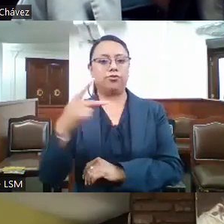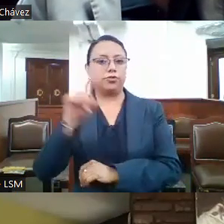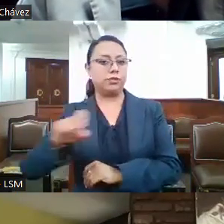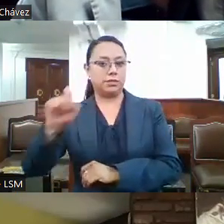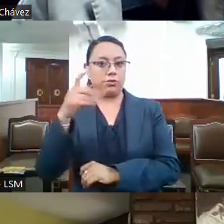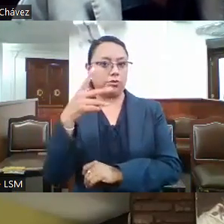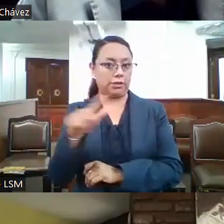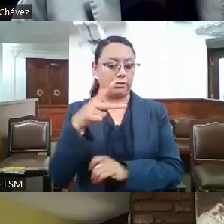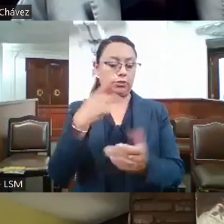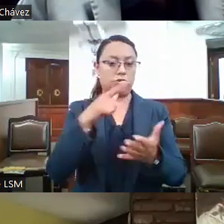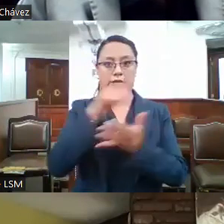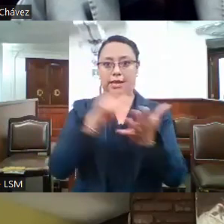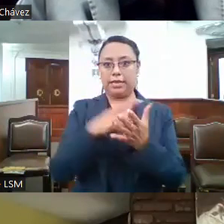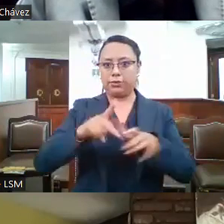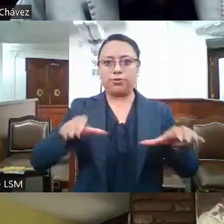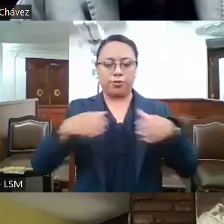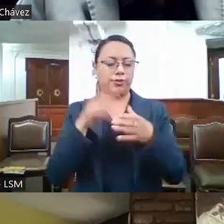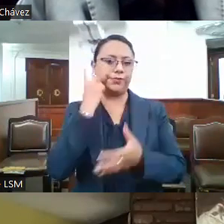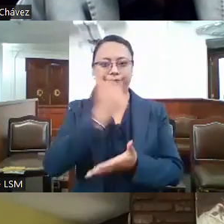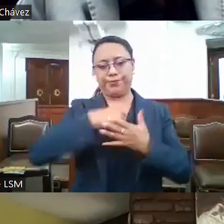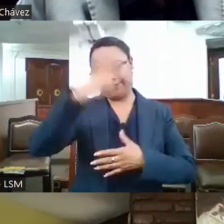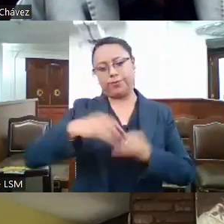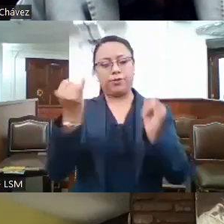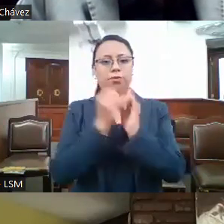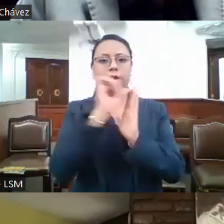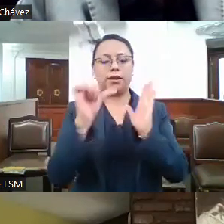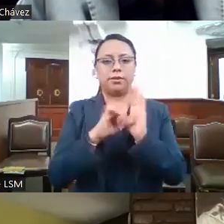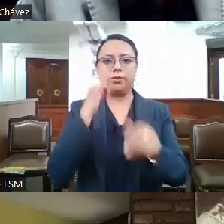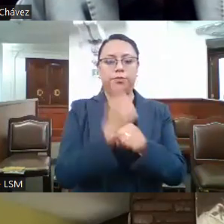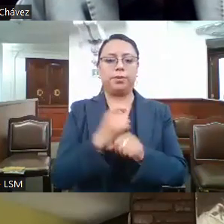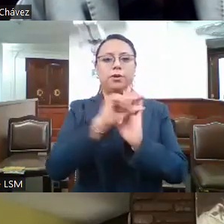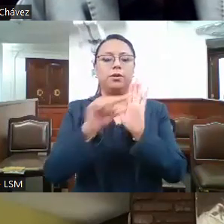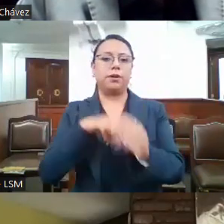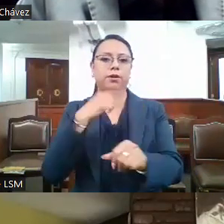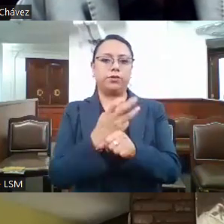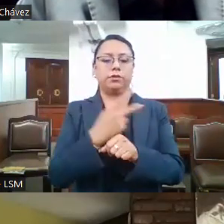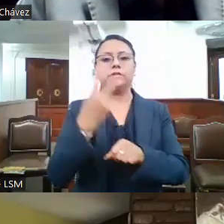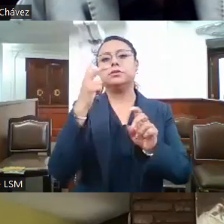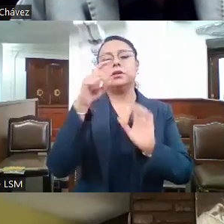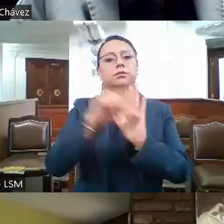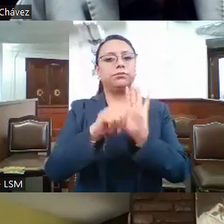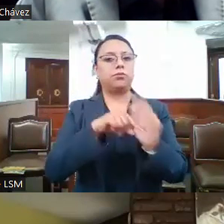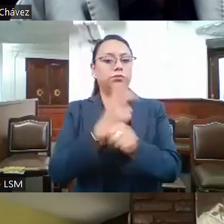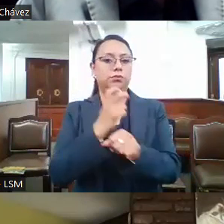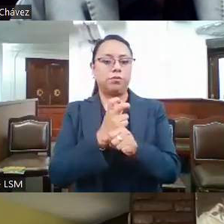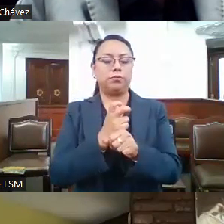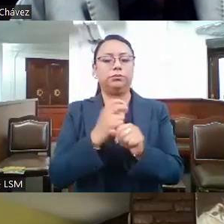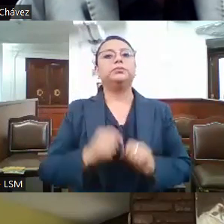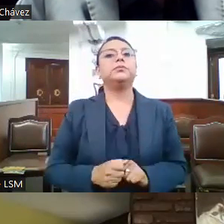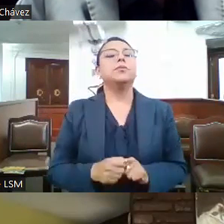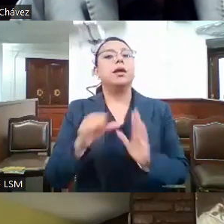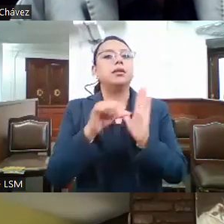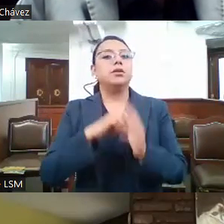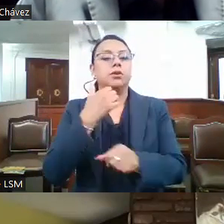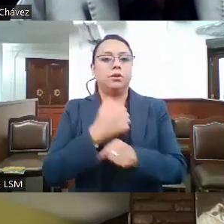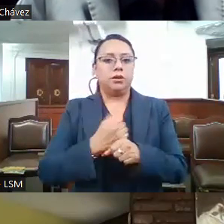del Congreso de la Ciudad de México, así como en el artículo primero, párrafo tercero, segundo, fracción segunda, sexta, artículos